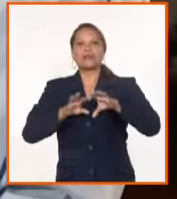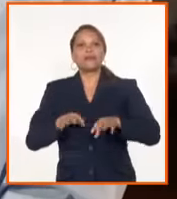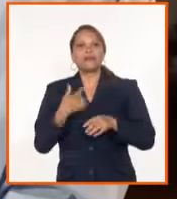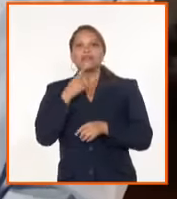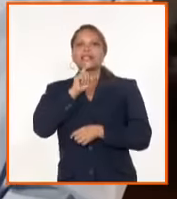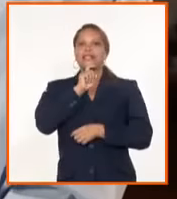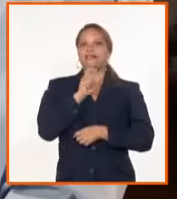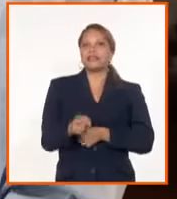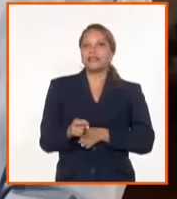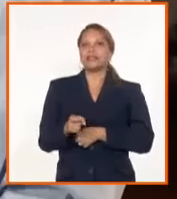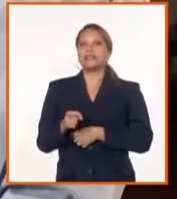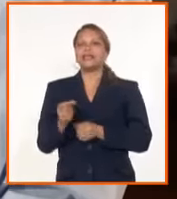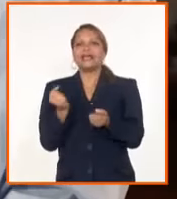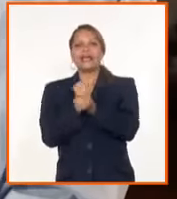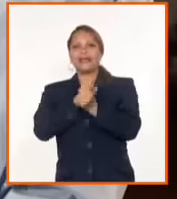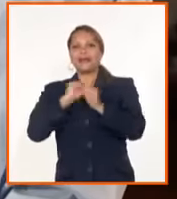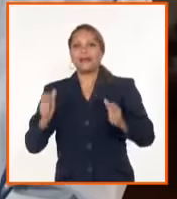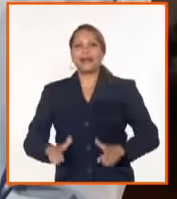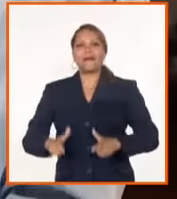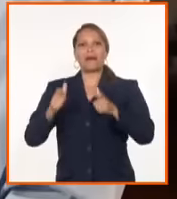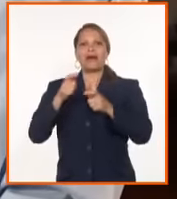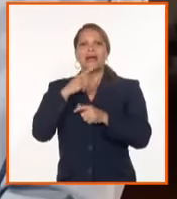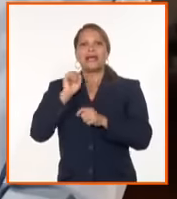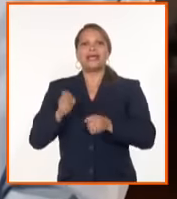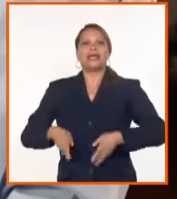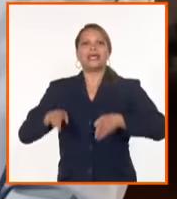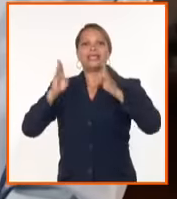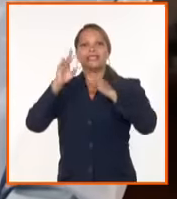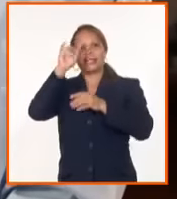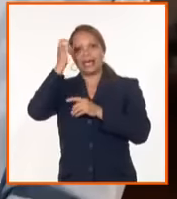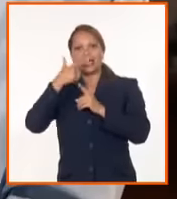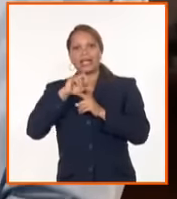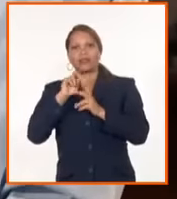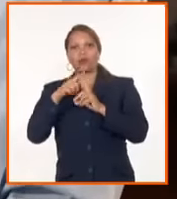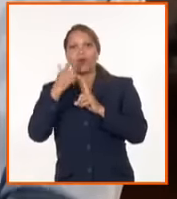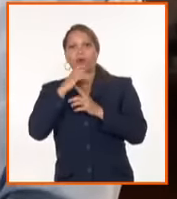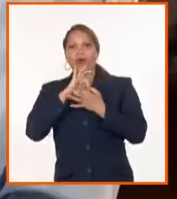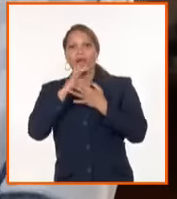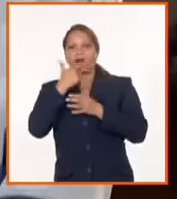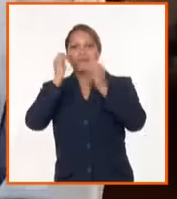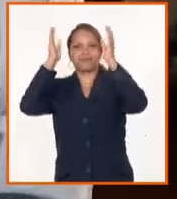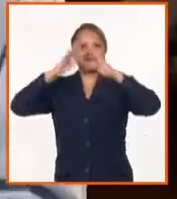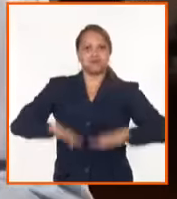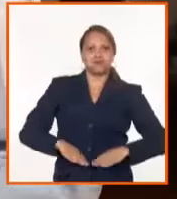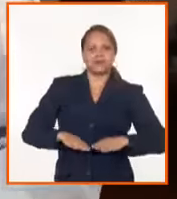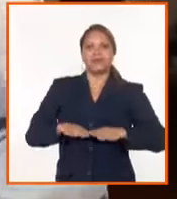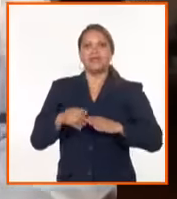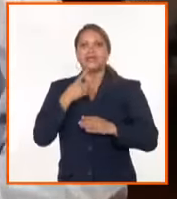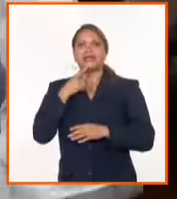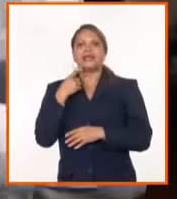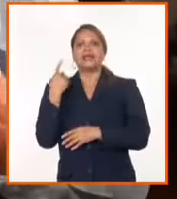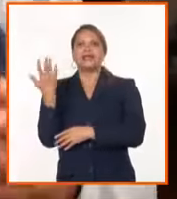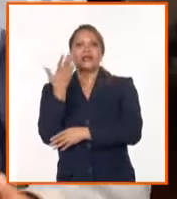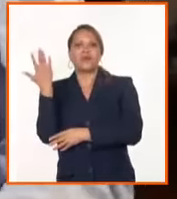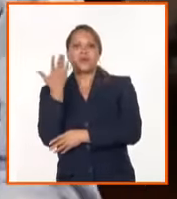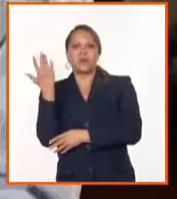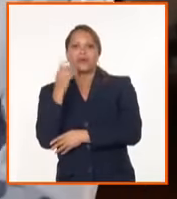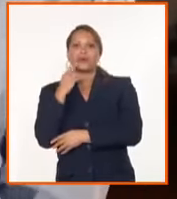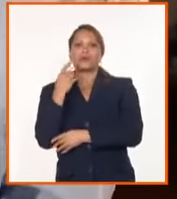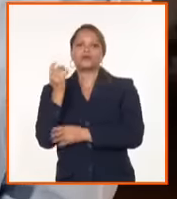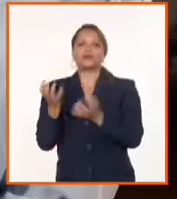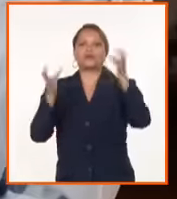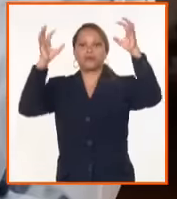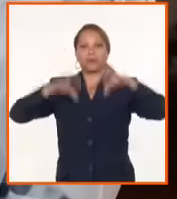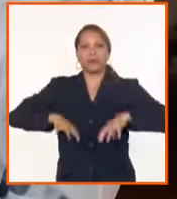vivido supertanquero, Saratoga, intensas lluvias, inundaciones y ciclones, como ha pasado en todo